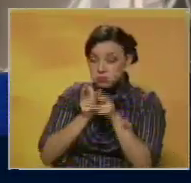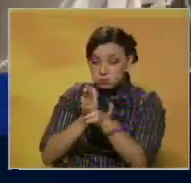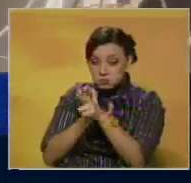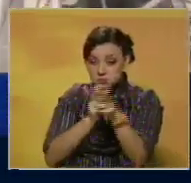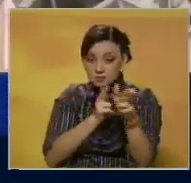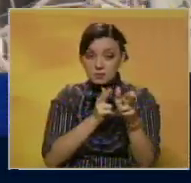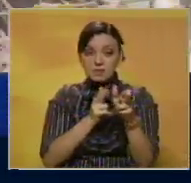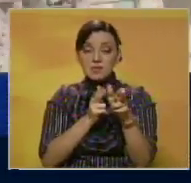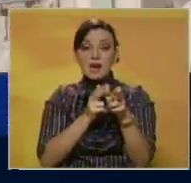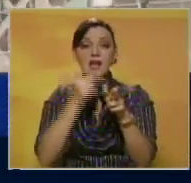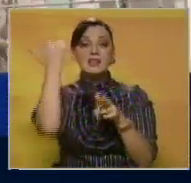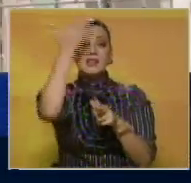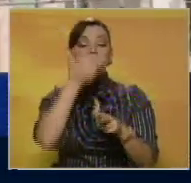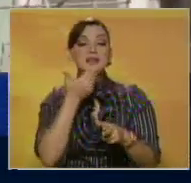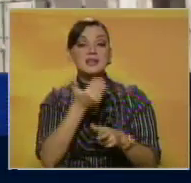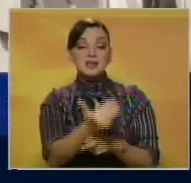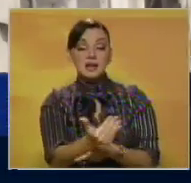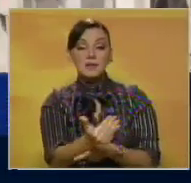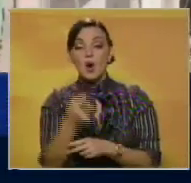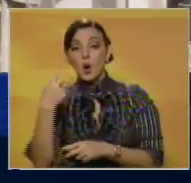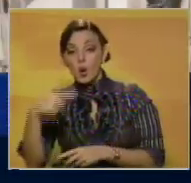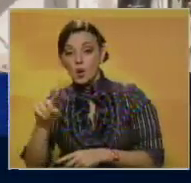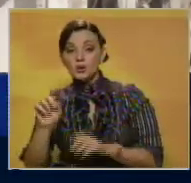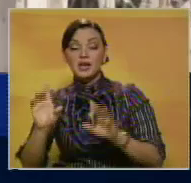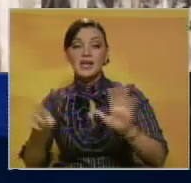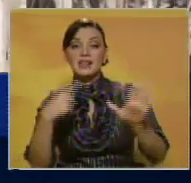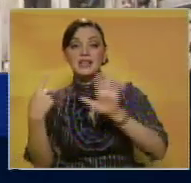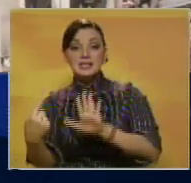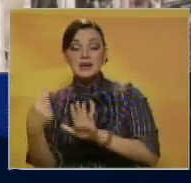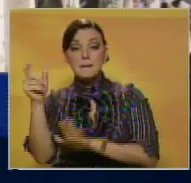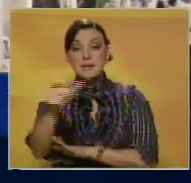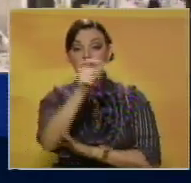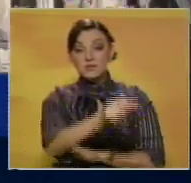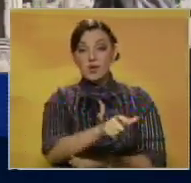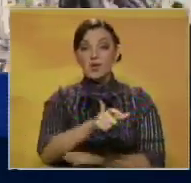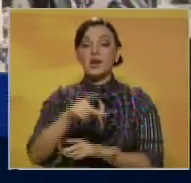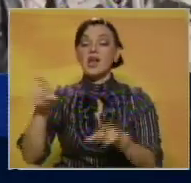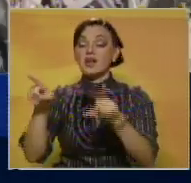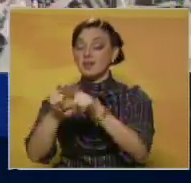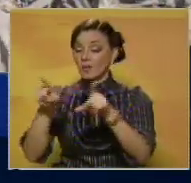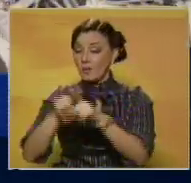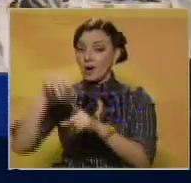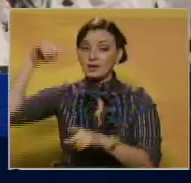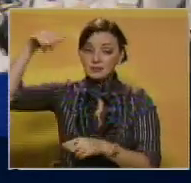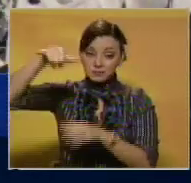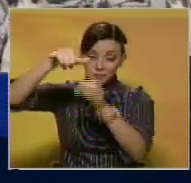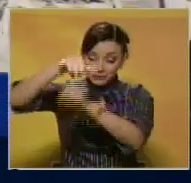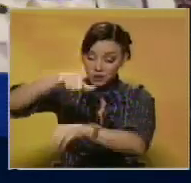Islámico, mientras que otras 16 fallecieron en un bombardeo similar contra un mercado